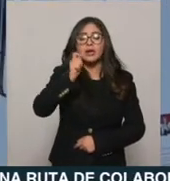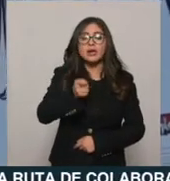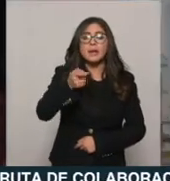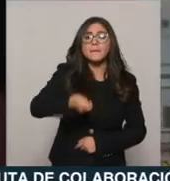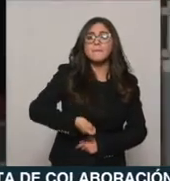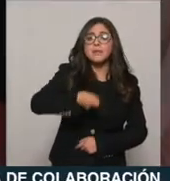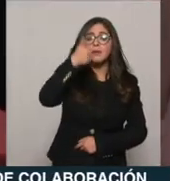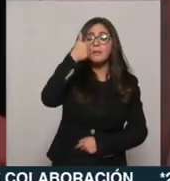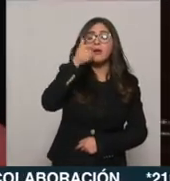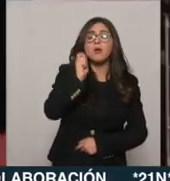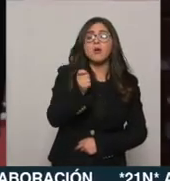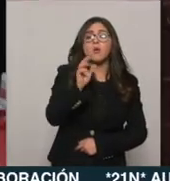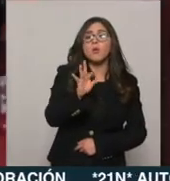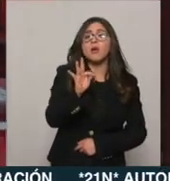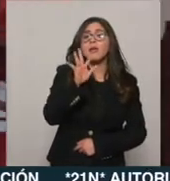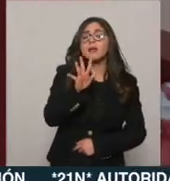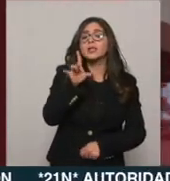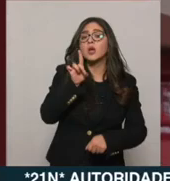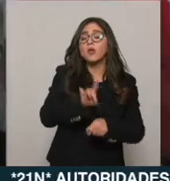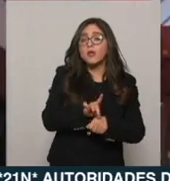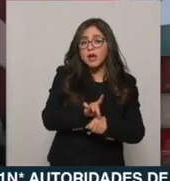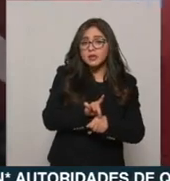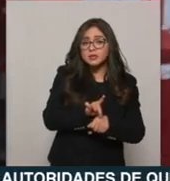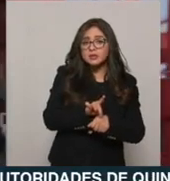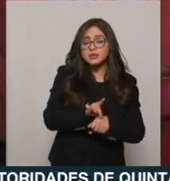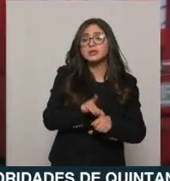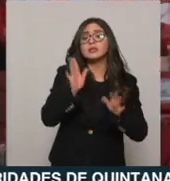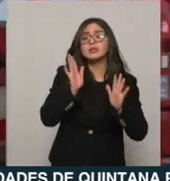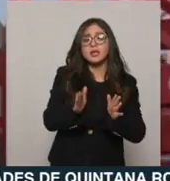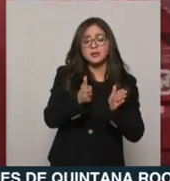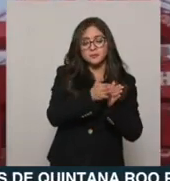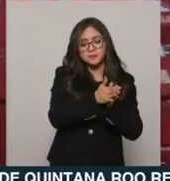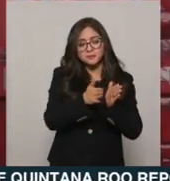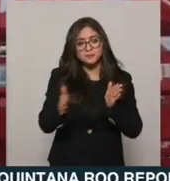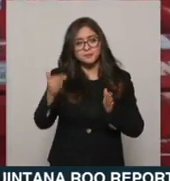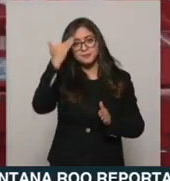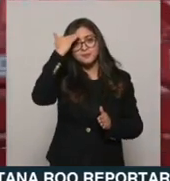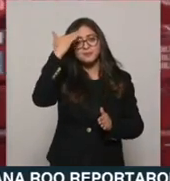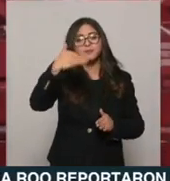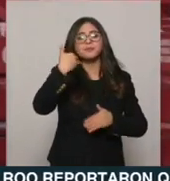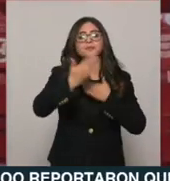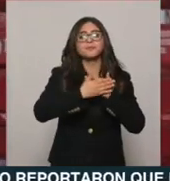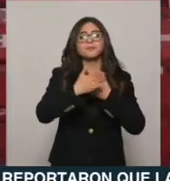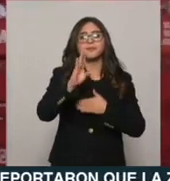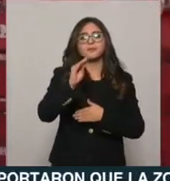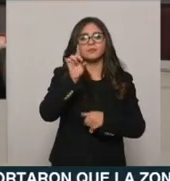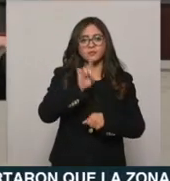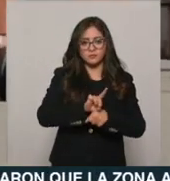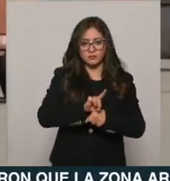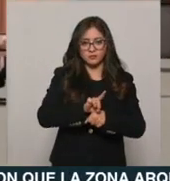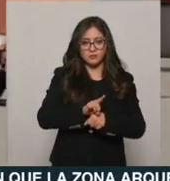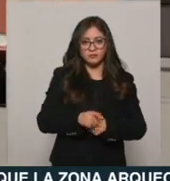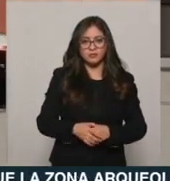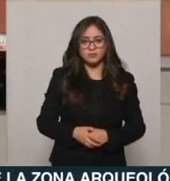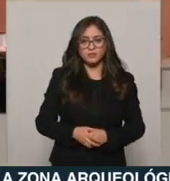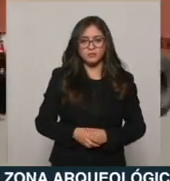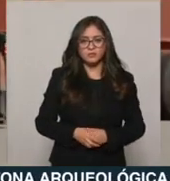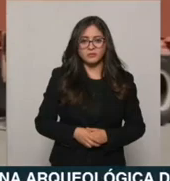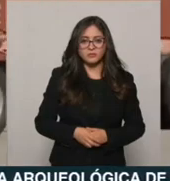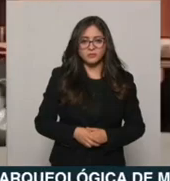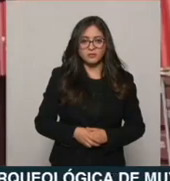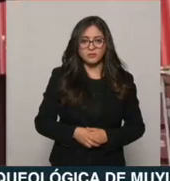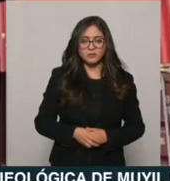primeros 45 días del plazo de 90 días. ¿Sí? No hay que confundirnos